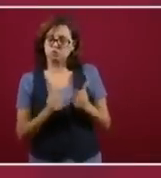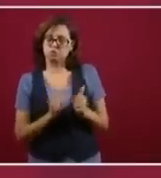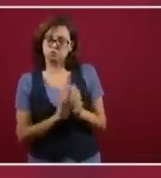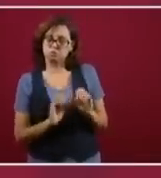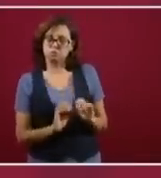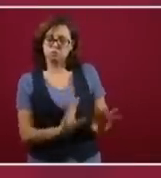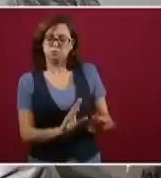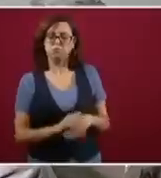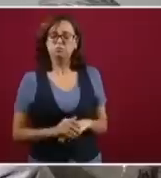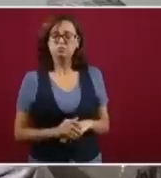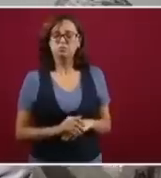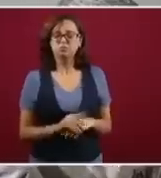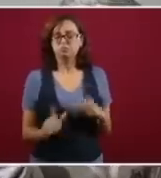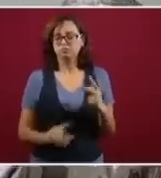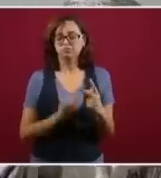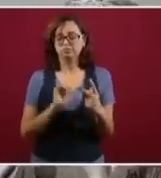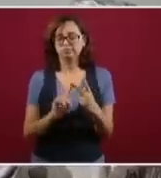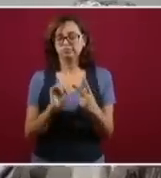son